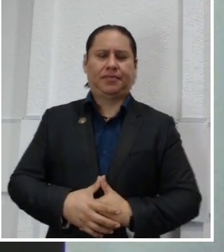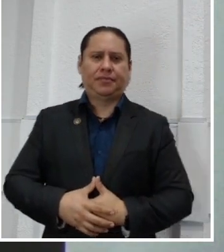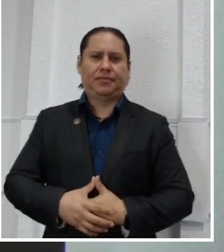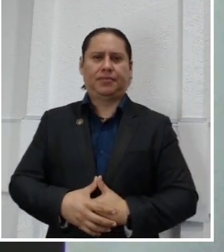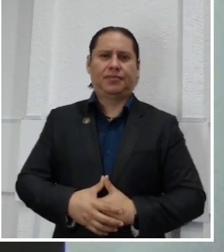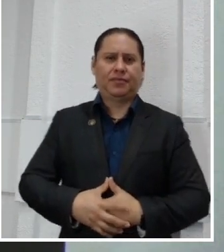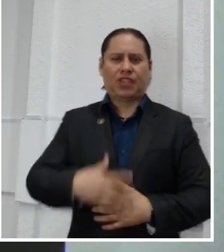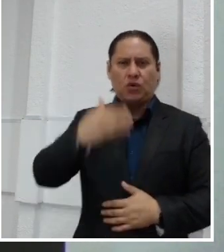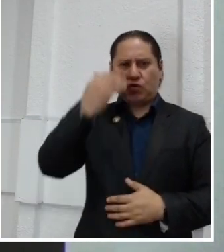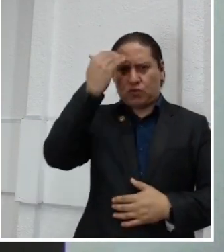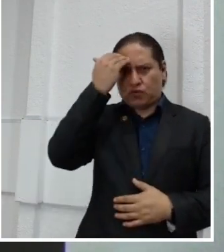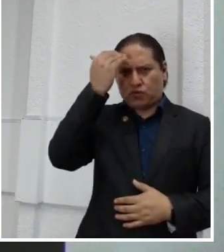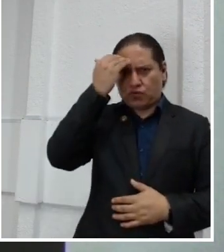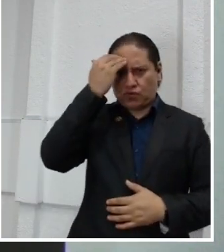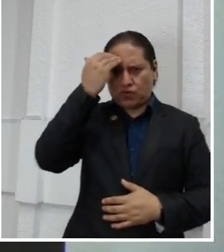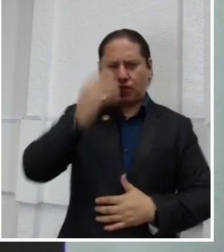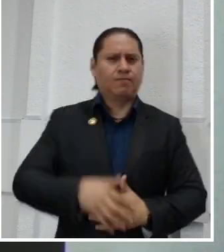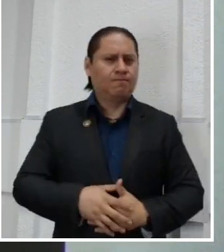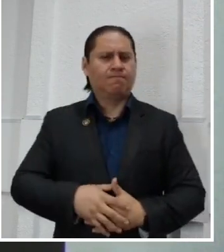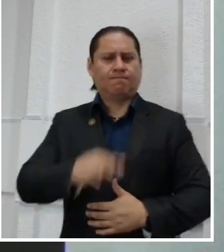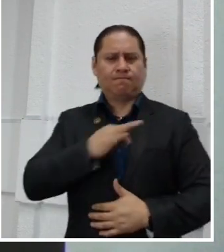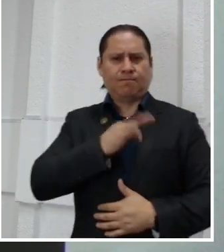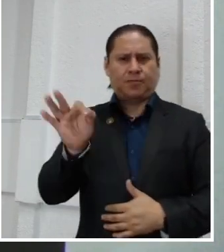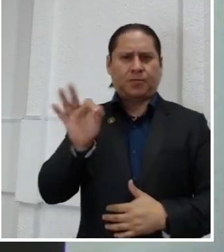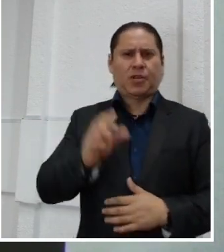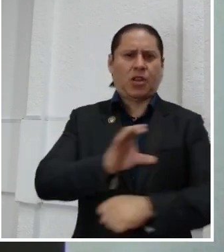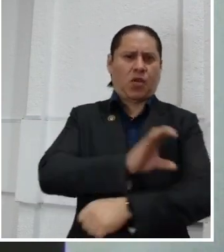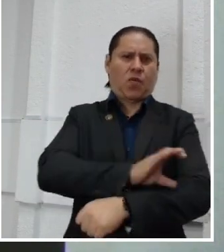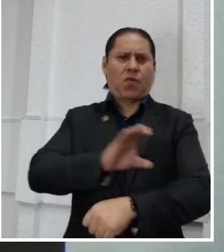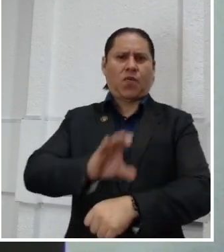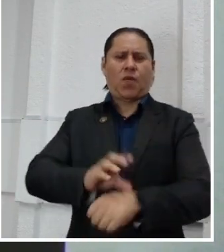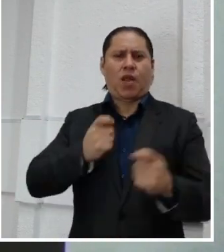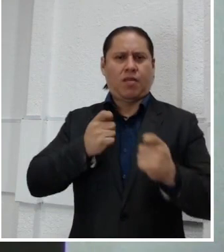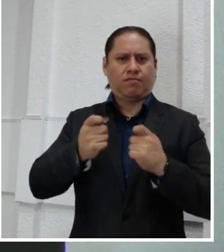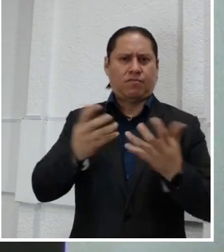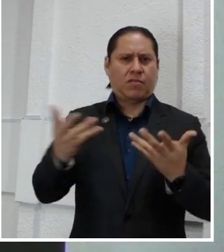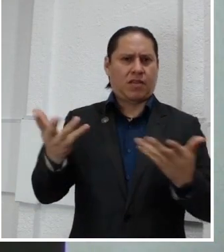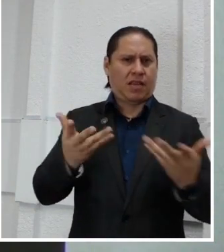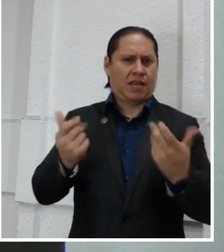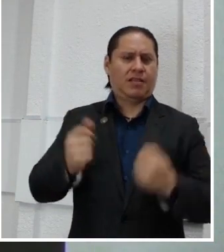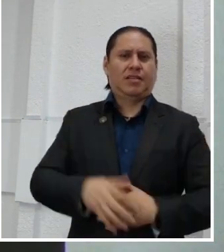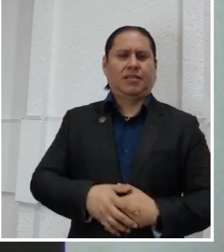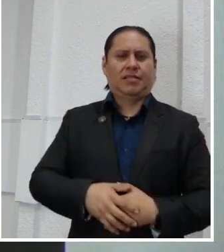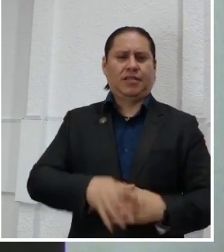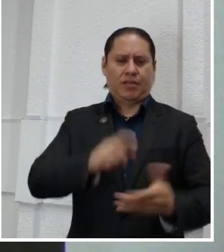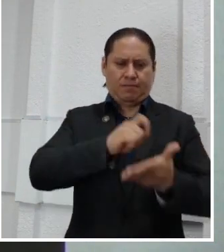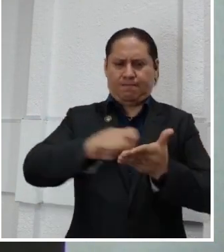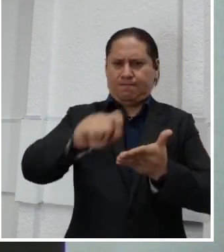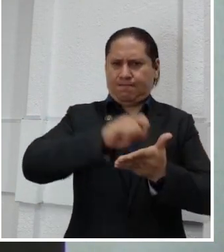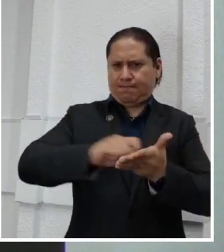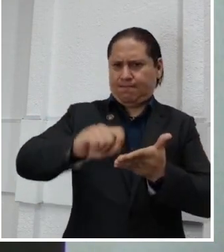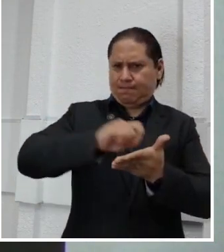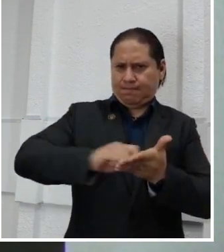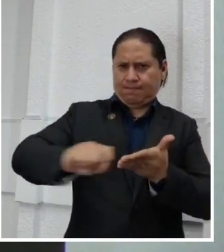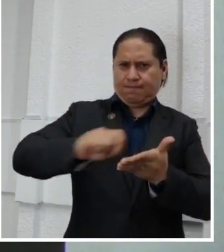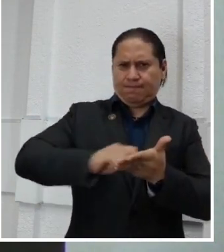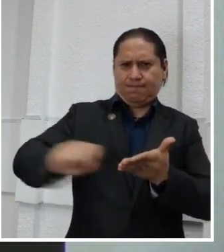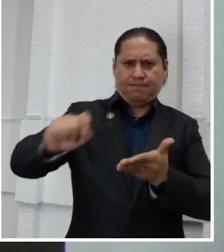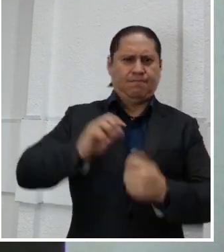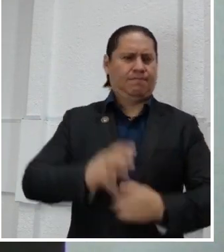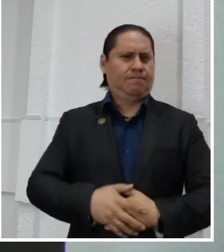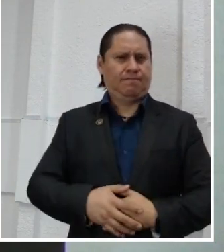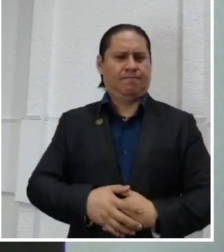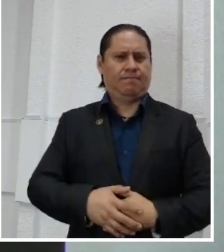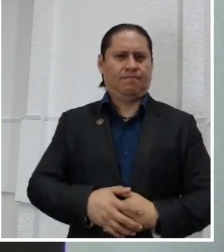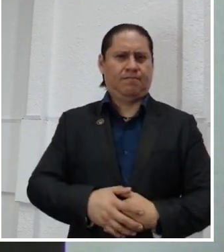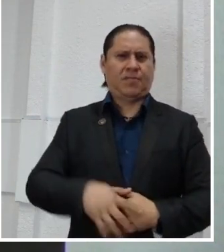Su conocimiento y arraigo le permitieron coordinar las elaboraciones de las monografías de los